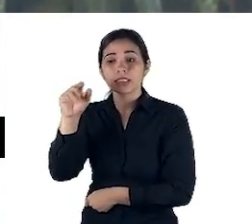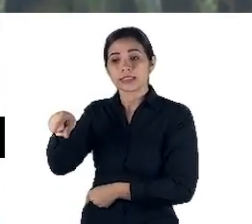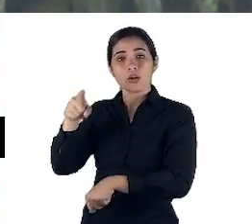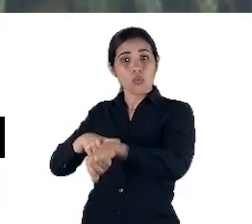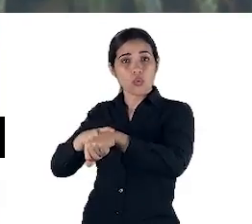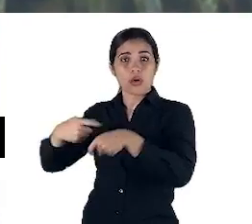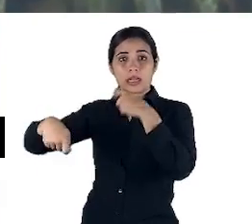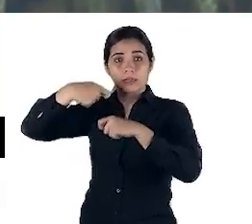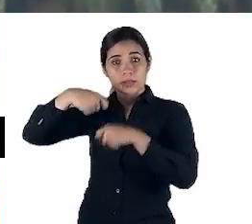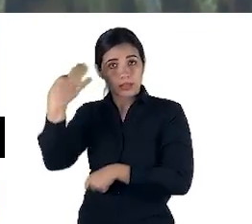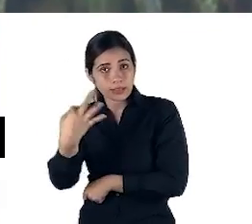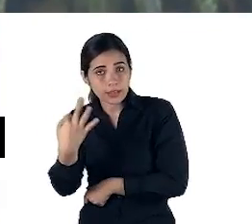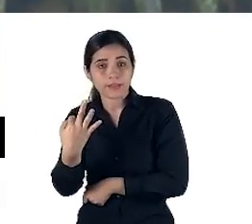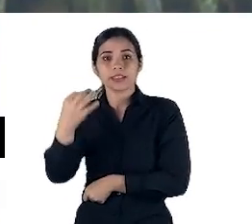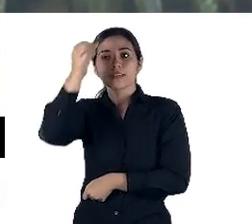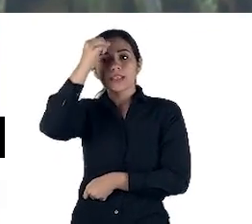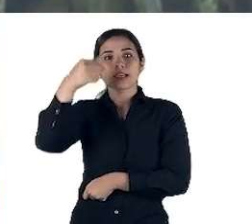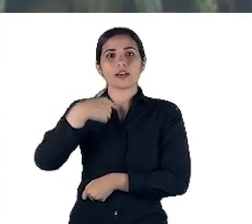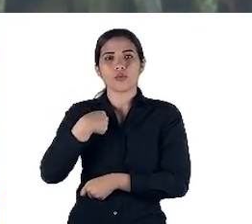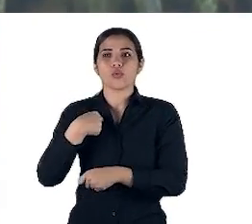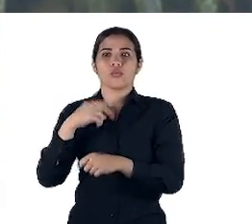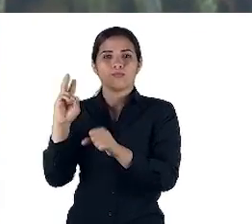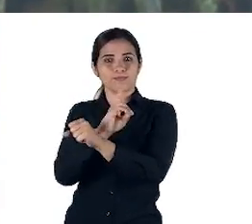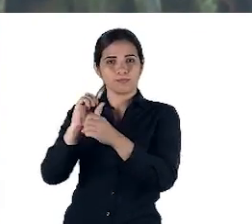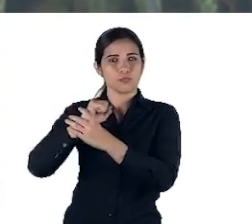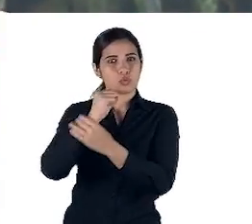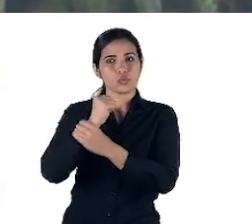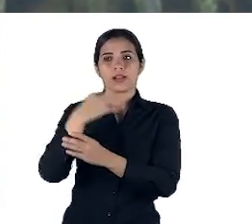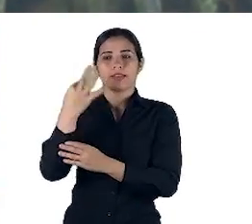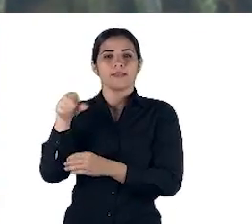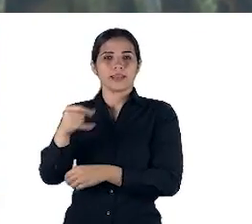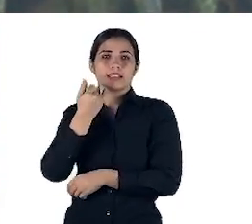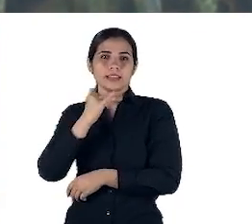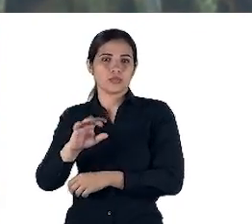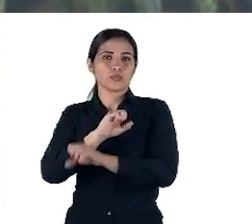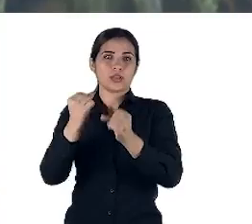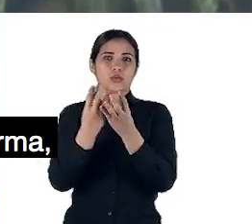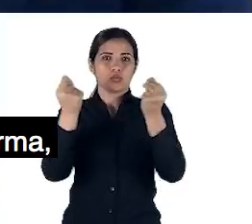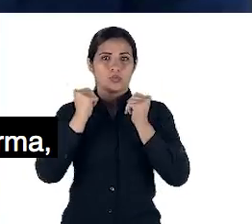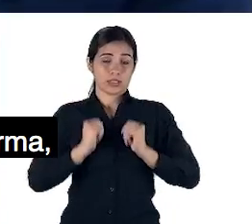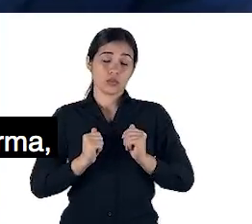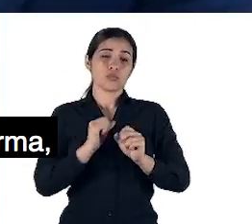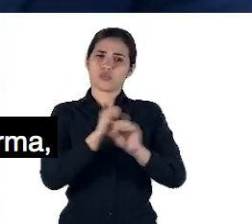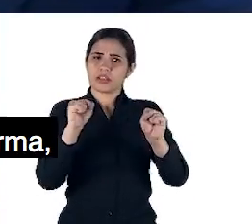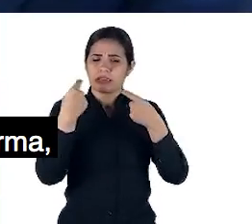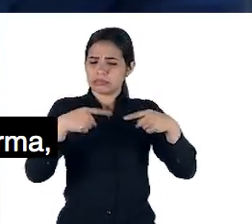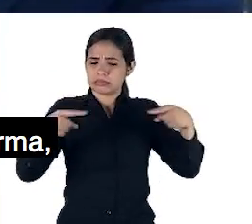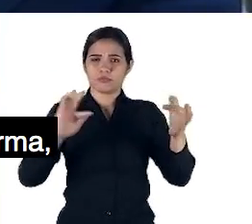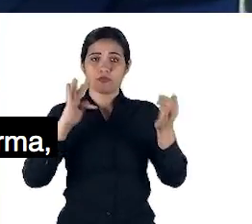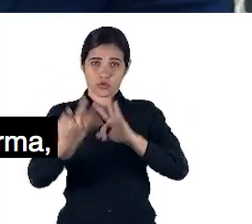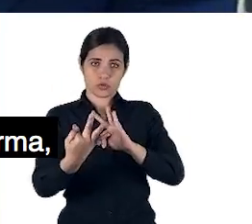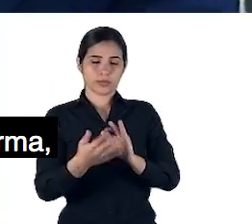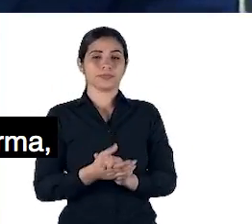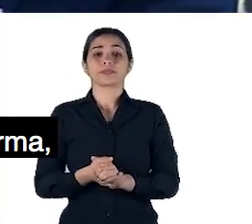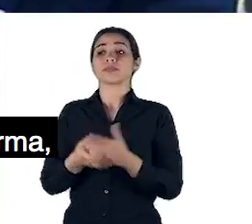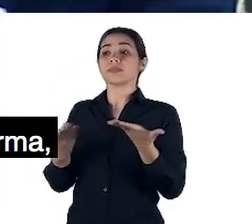y procurar que se le dé, ¿verdad? Y bueno, se puede hacer un montón de cosas. Nosotros hablábamos en